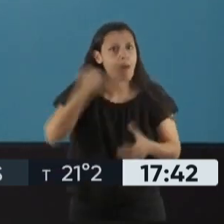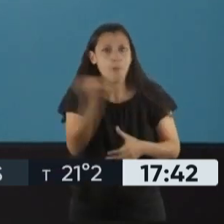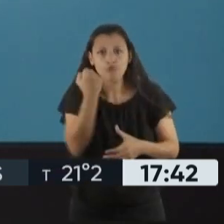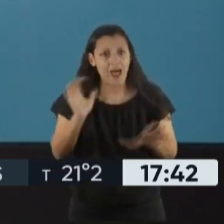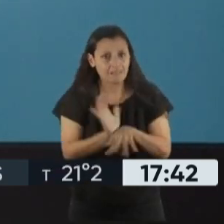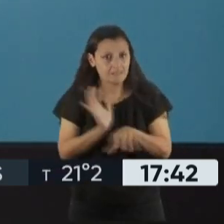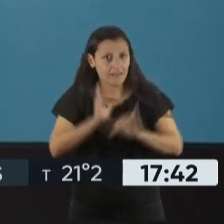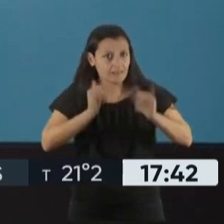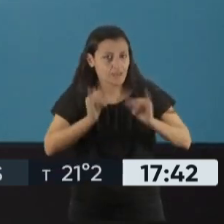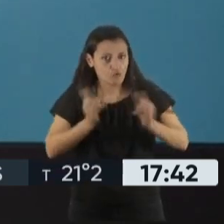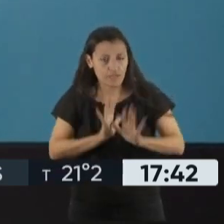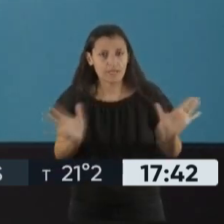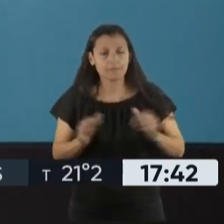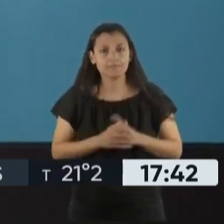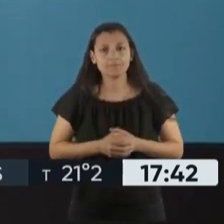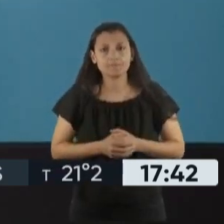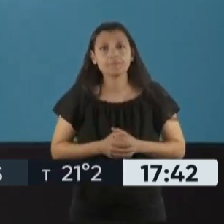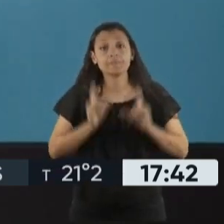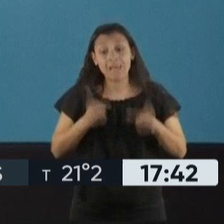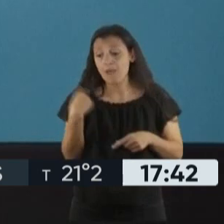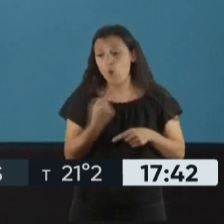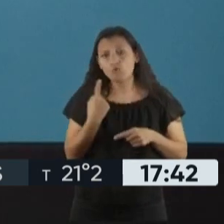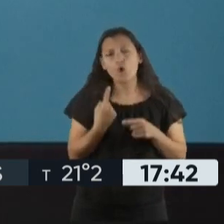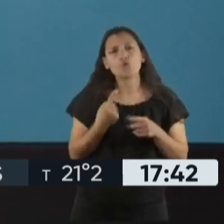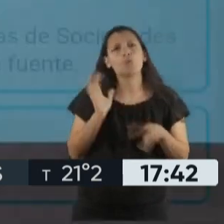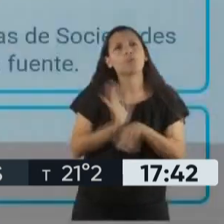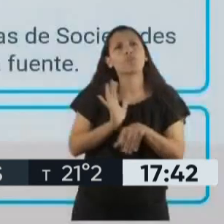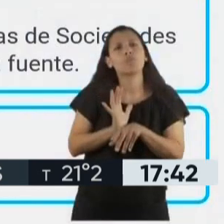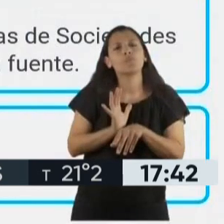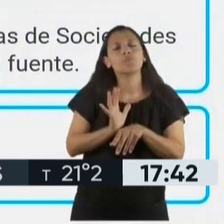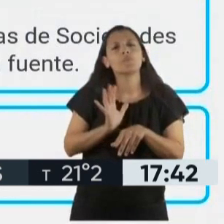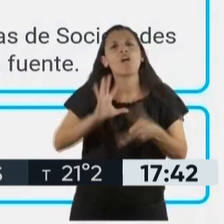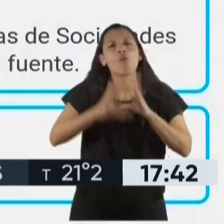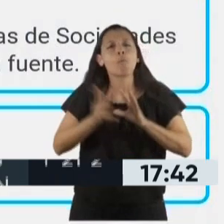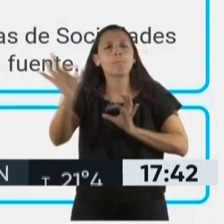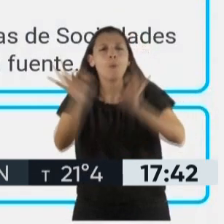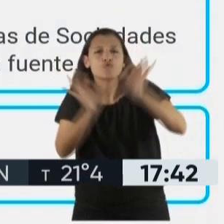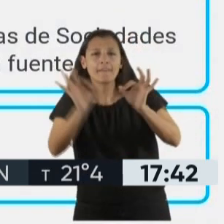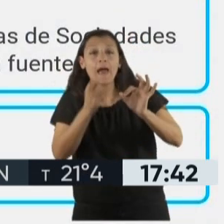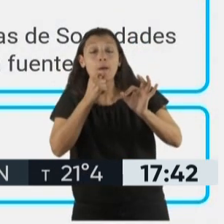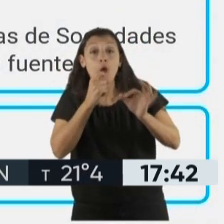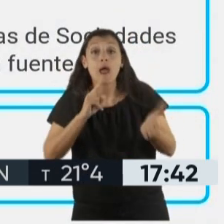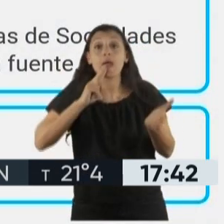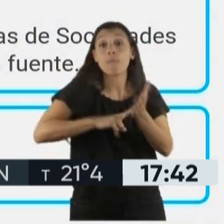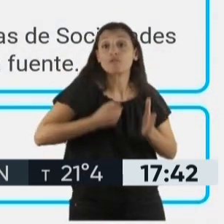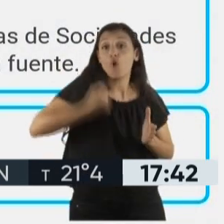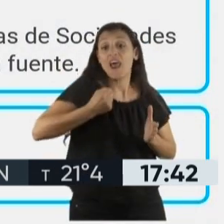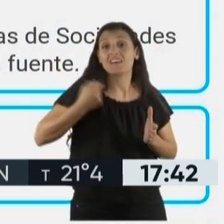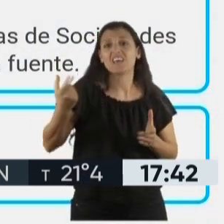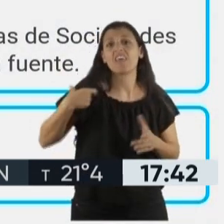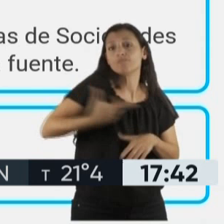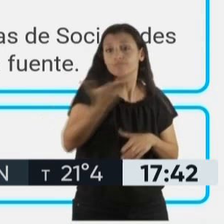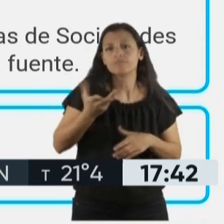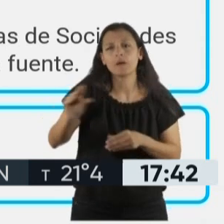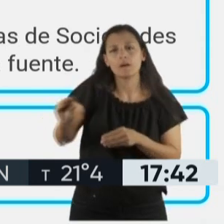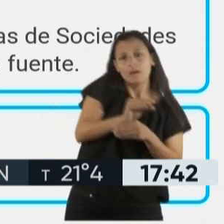ello. Se diseña un instrumento que es una sobrealícuota sobre el impuesto a las ganancias de las sociedades de